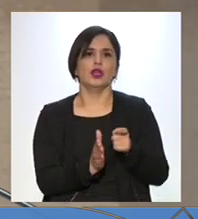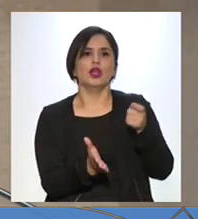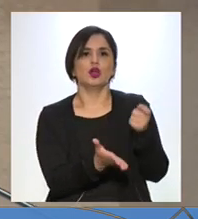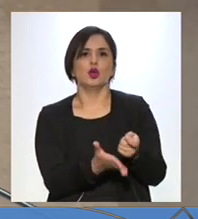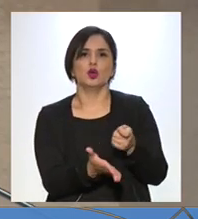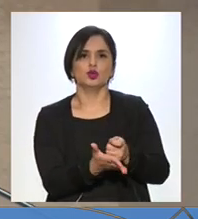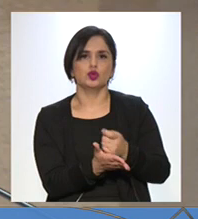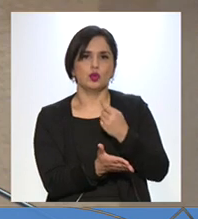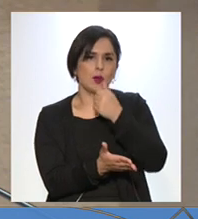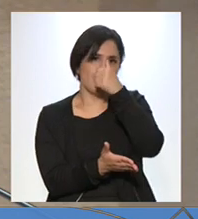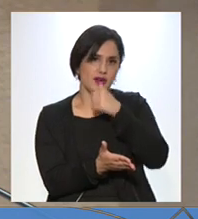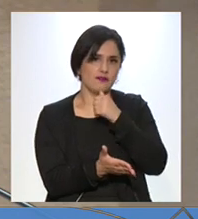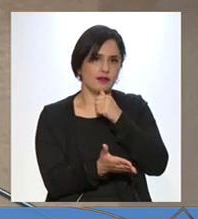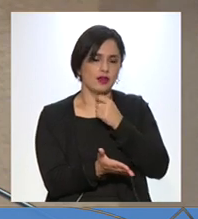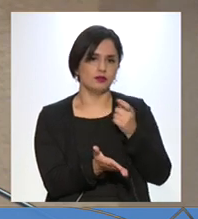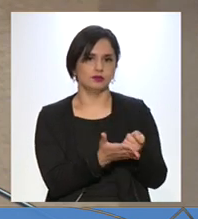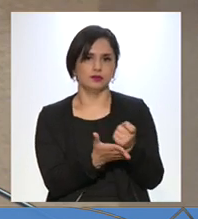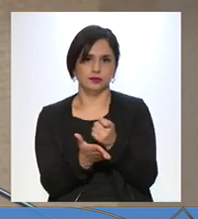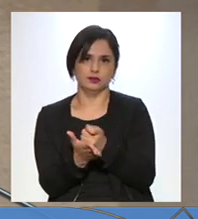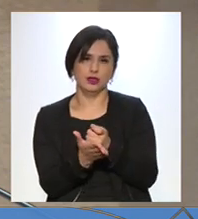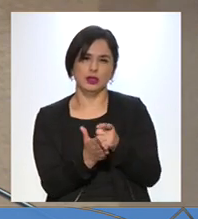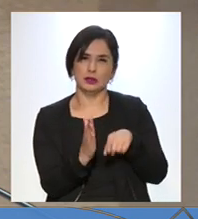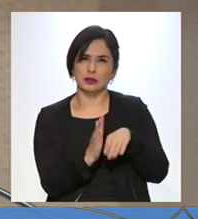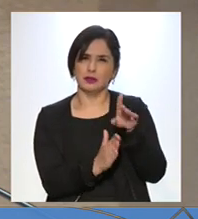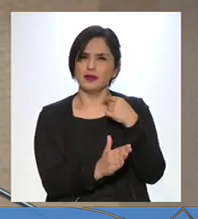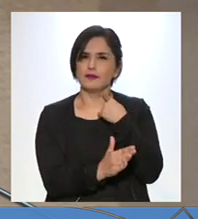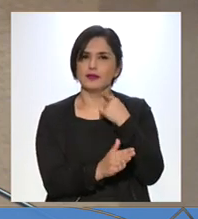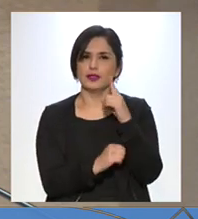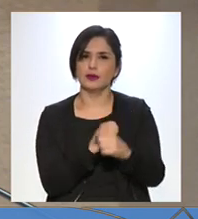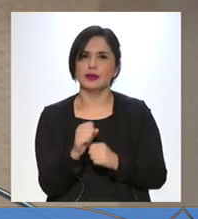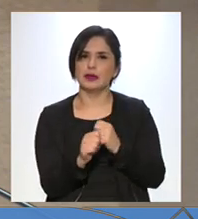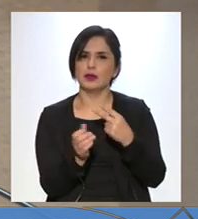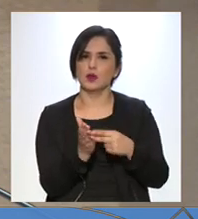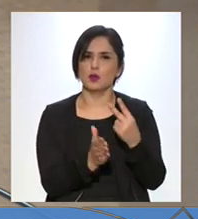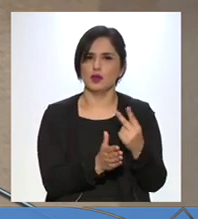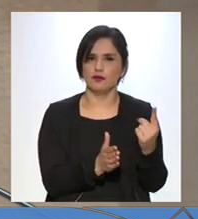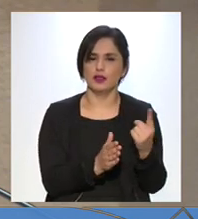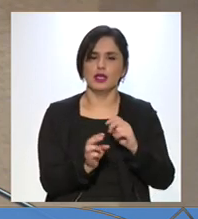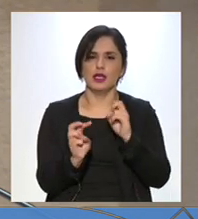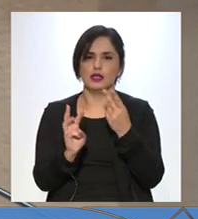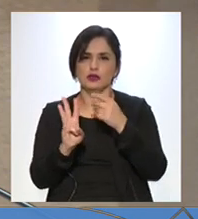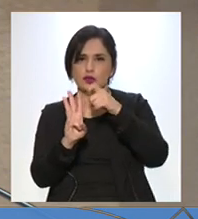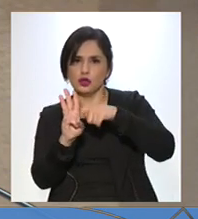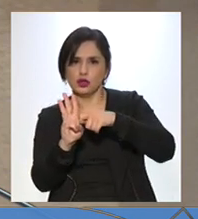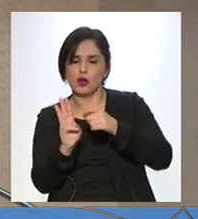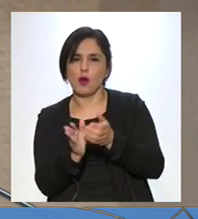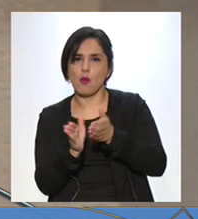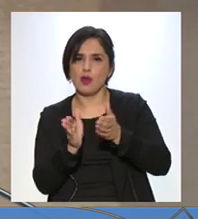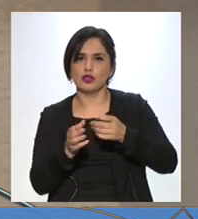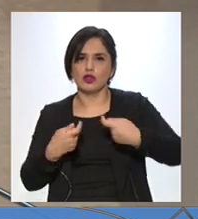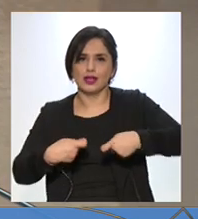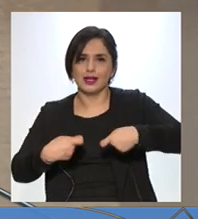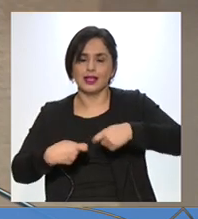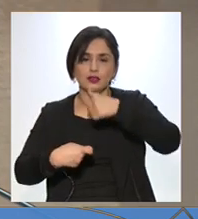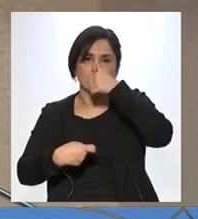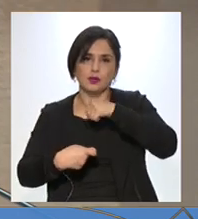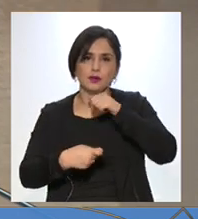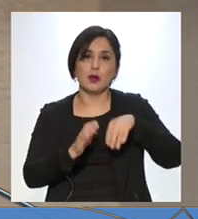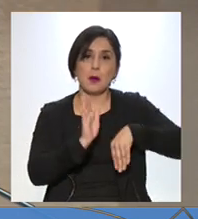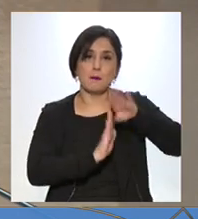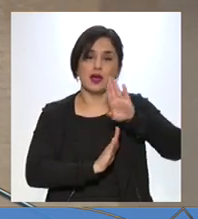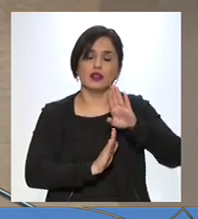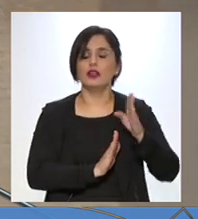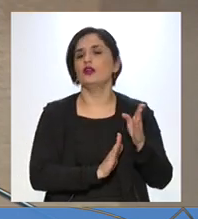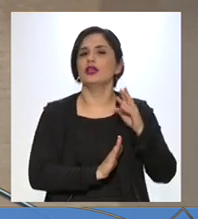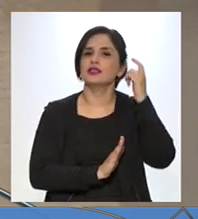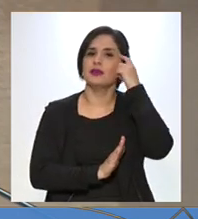de la corrección del crecimiento 2021. Los datos del segundo trimestre mostraron un aumento del gasto privado que superó lo previsto en junio, por lo que el punto de